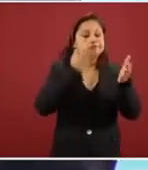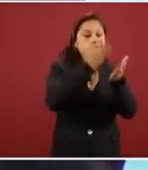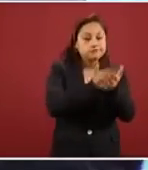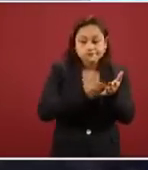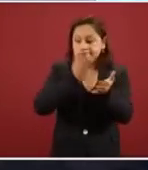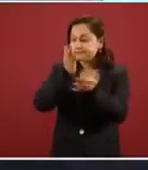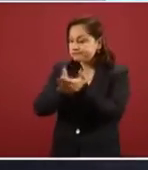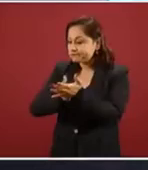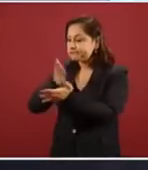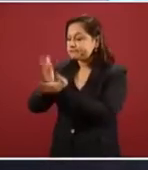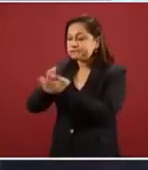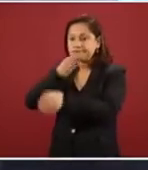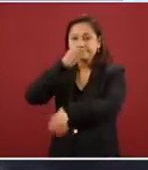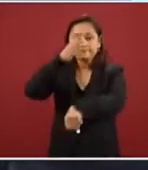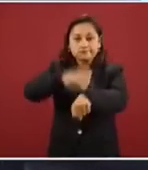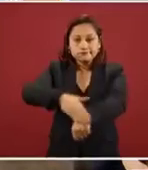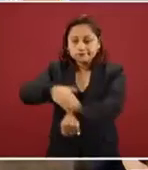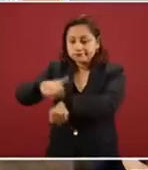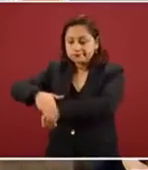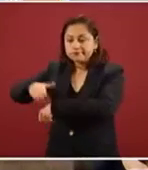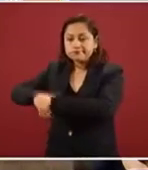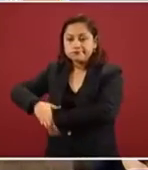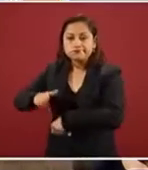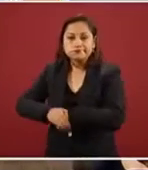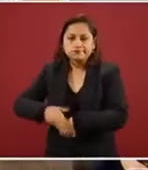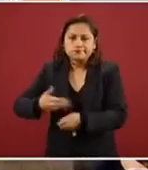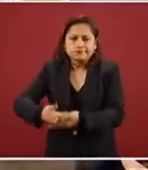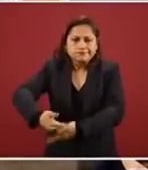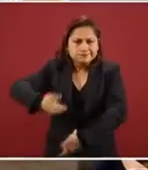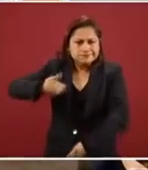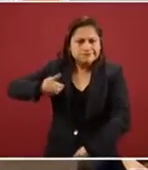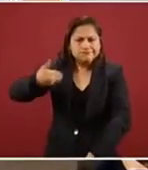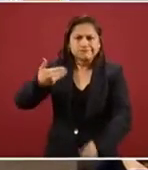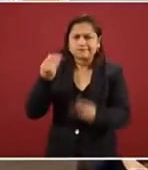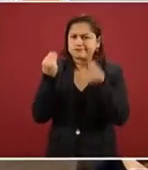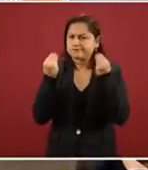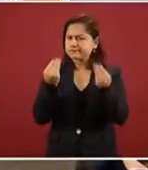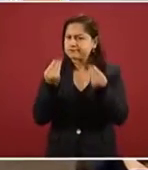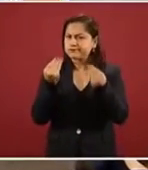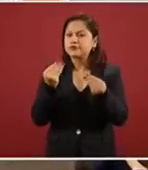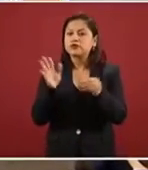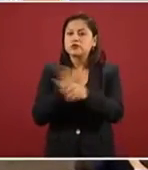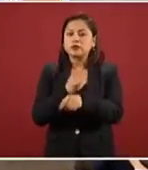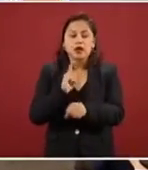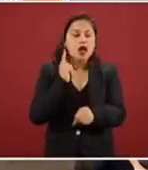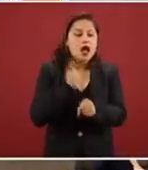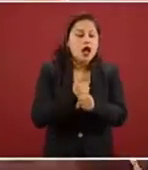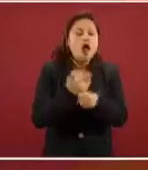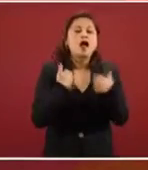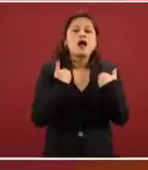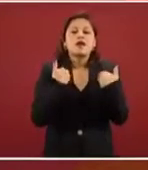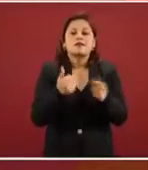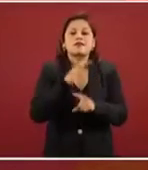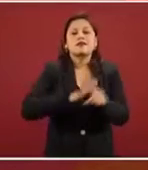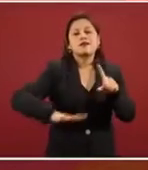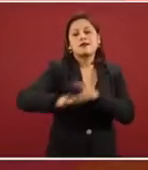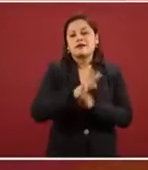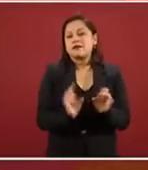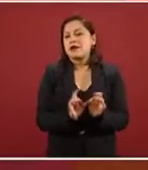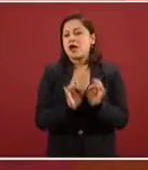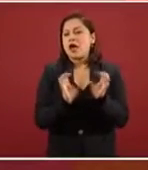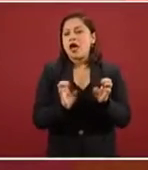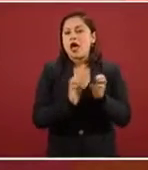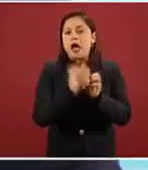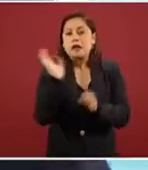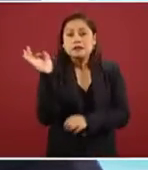la población y a la autoridad con mucha antelación acerca de los fenómenos que pueden impactar en nuestro país.